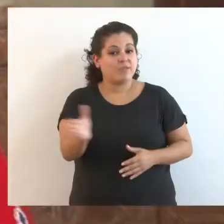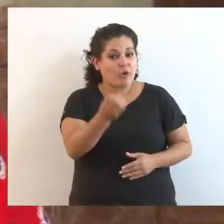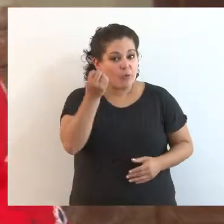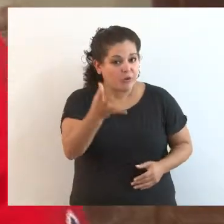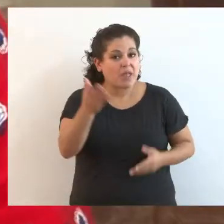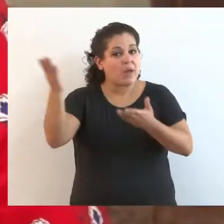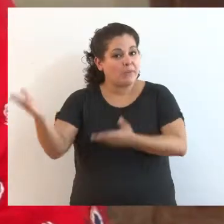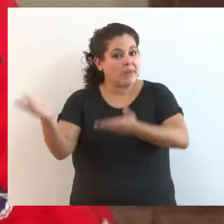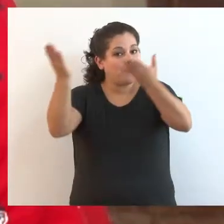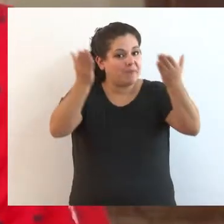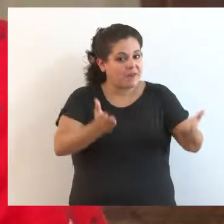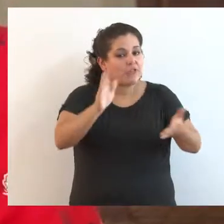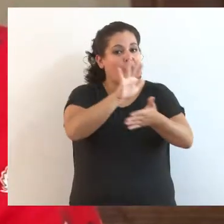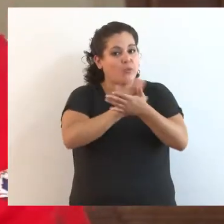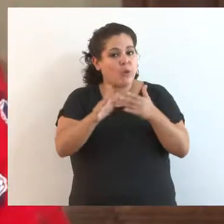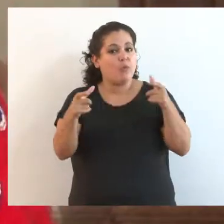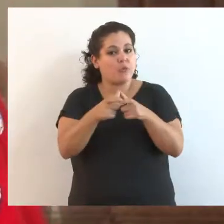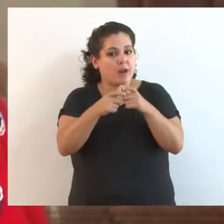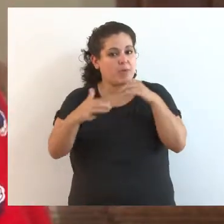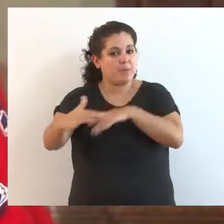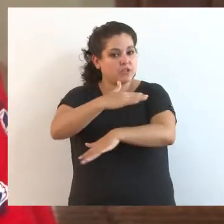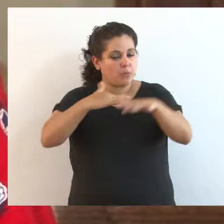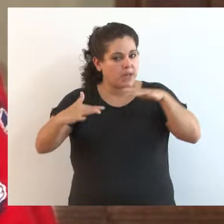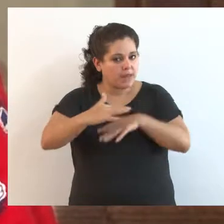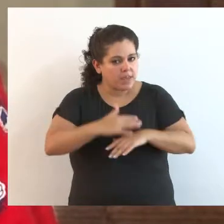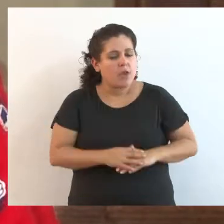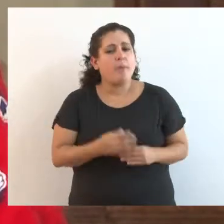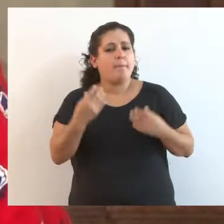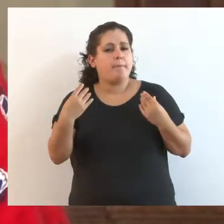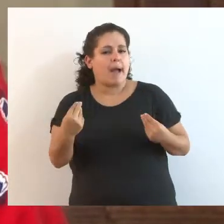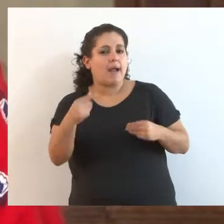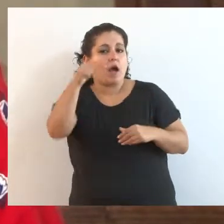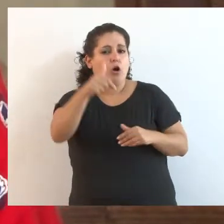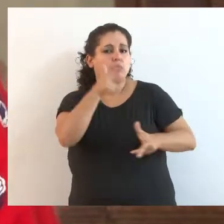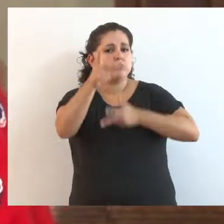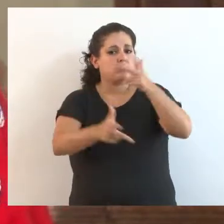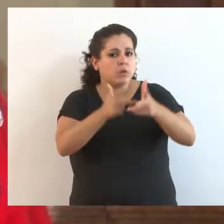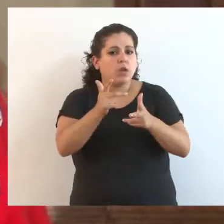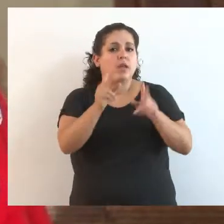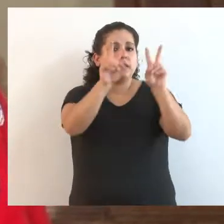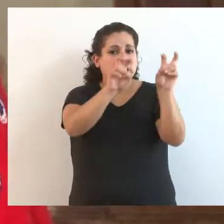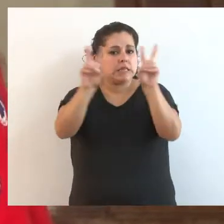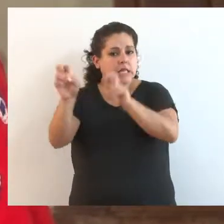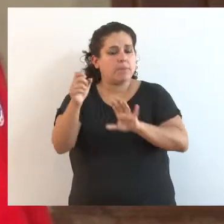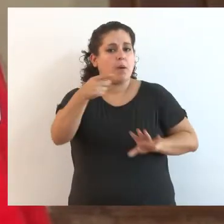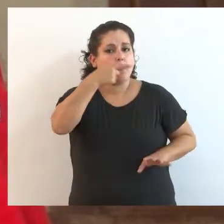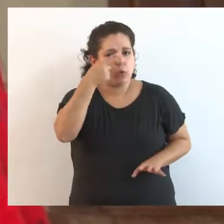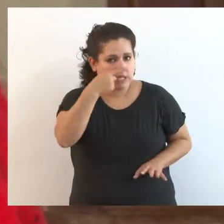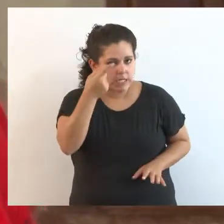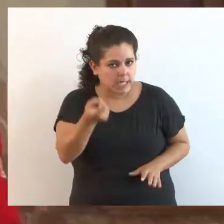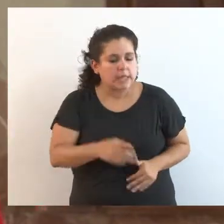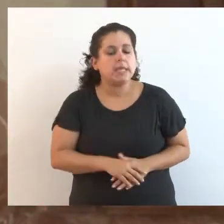¿Qué tal? ¿Cómo les va? Muy bienvenidos. Nueva emisión de Pasos Perdidos para tratar hoy de temas, por cierto,